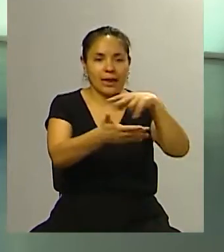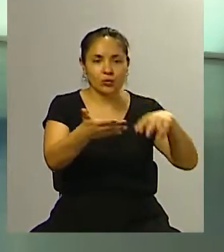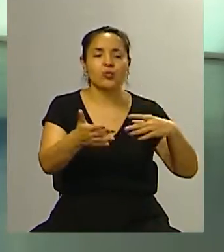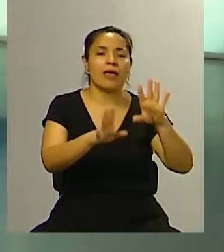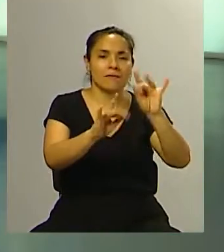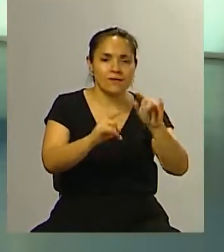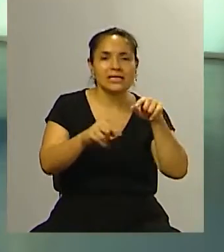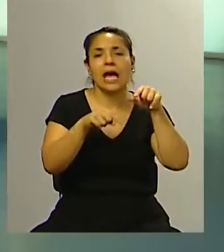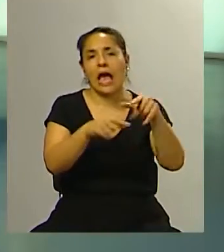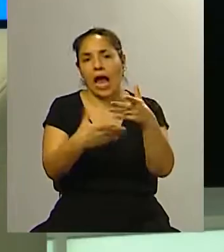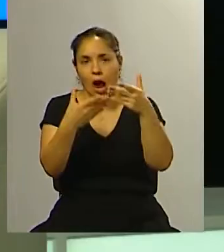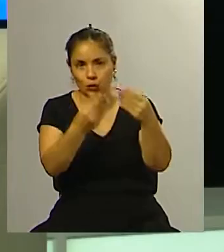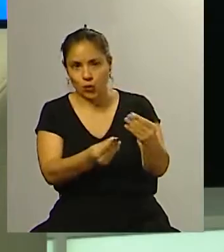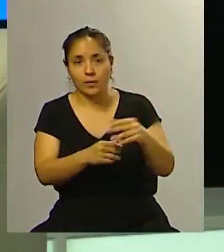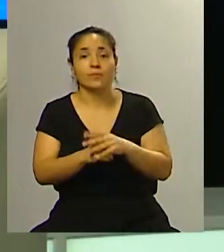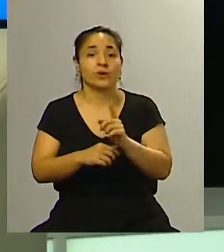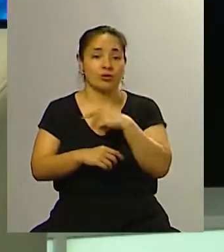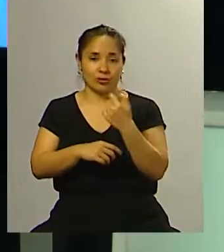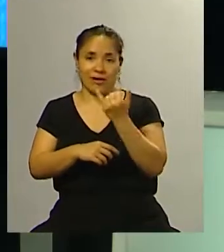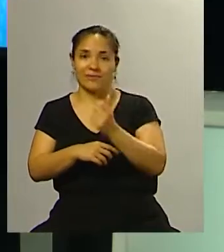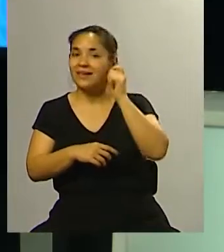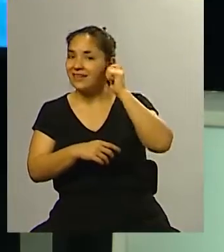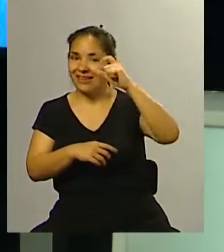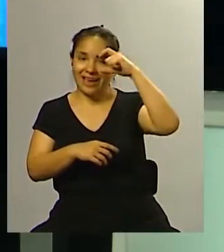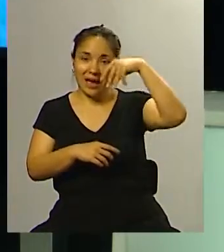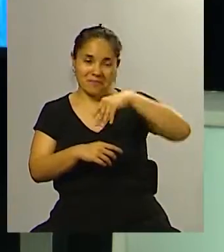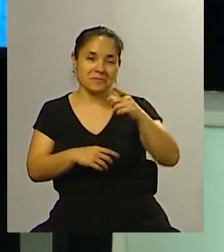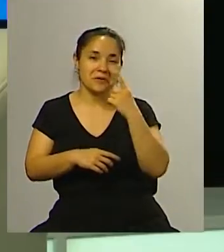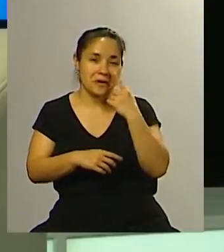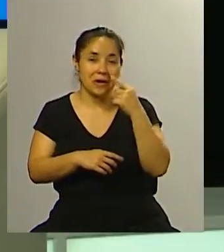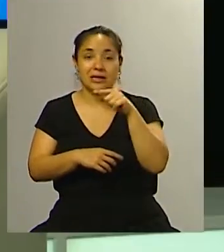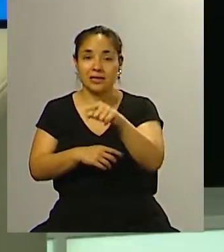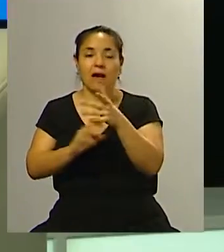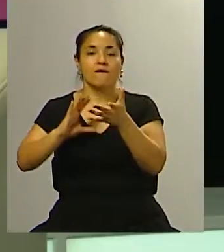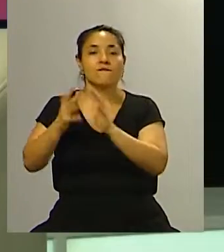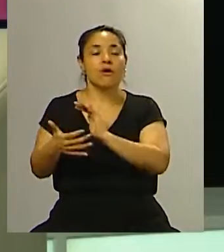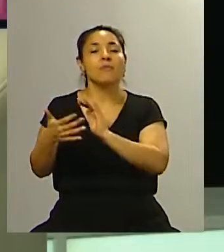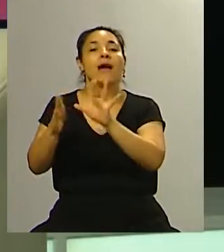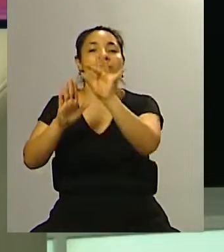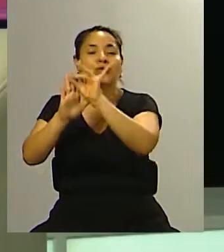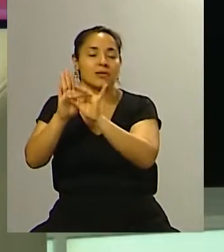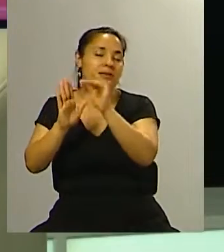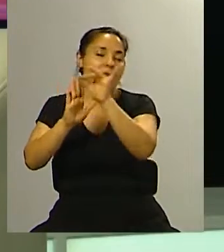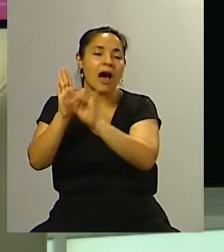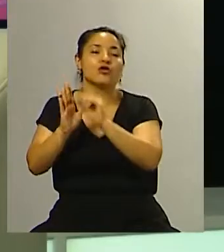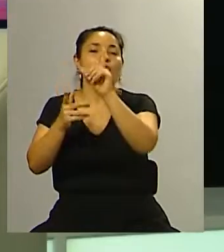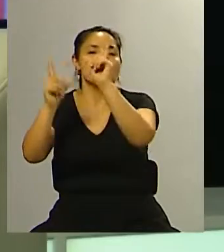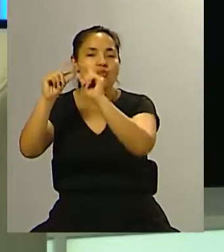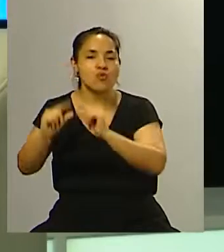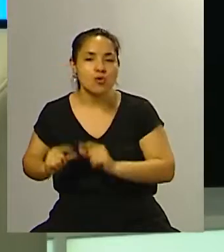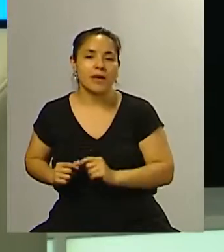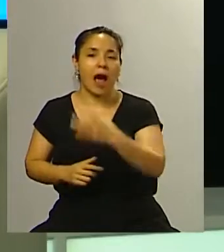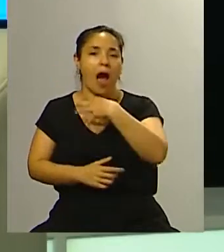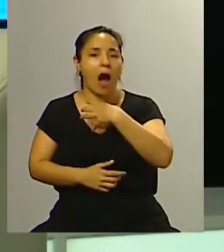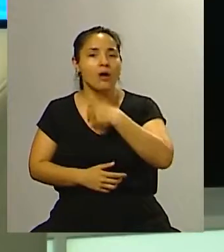¿Sí? Nosotros tenemos el GEM, como vos habías mencionado, que es nuestro sistema de gestión nominal, que nos permite identificar a cada uno